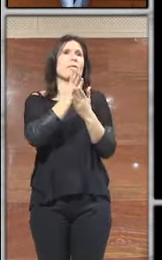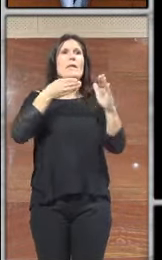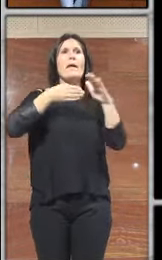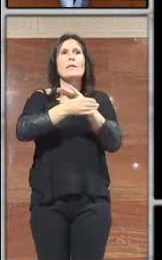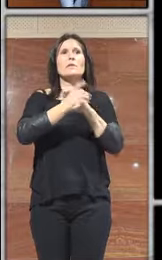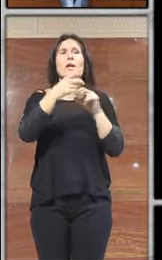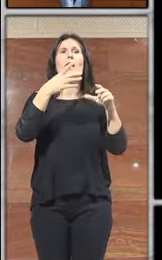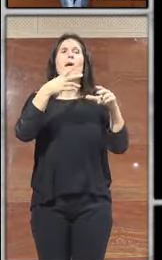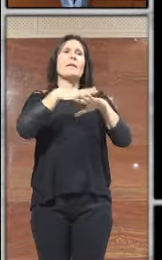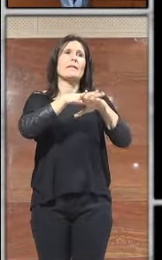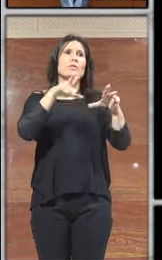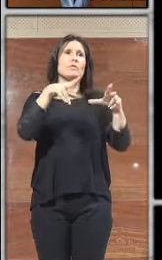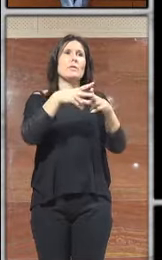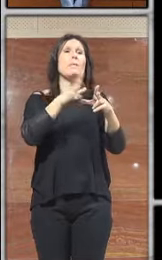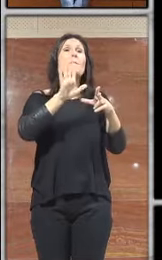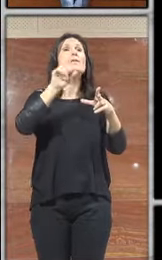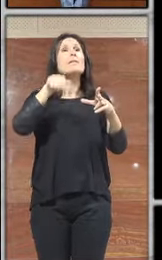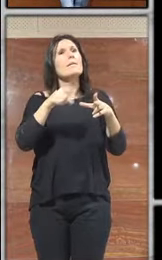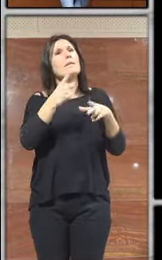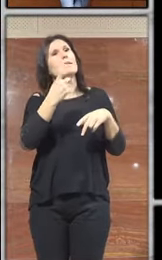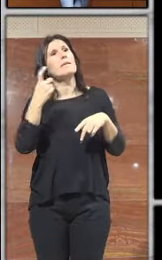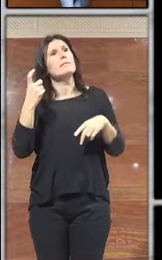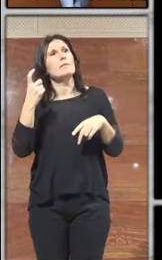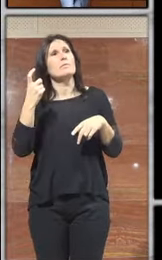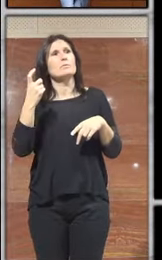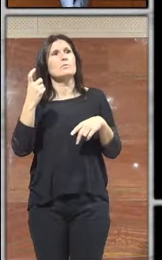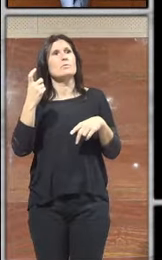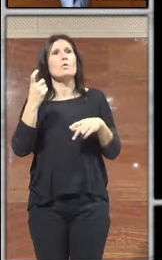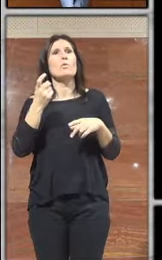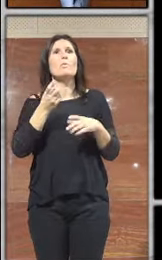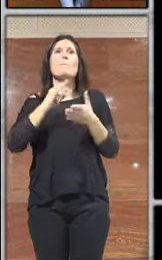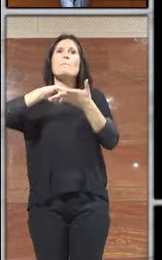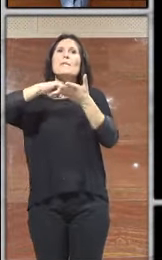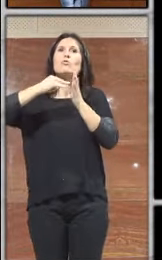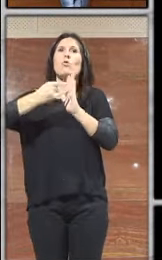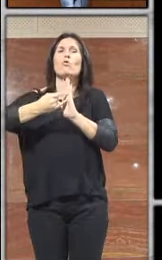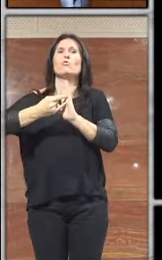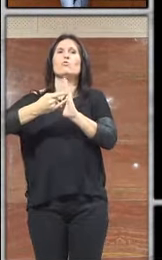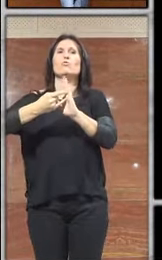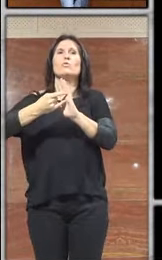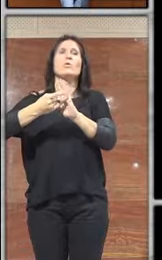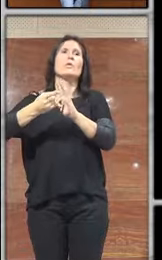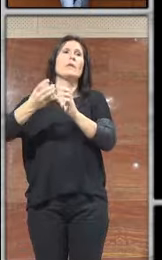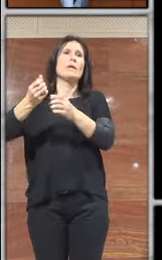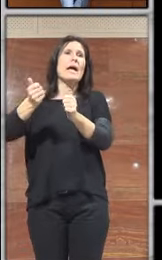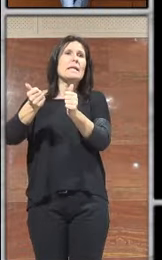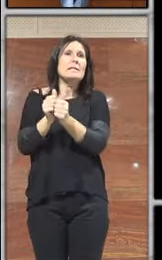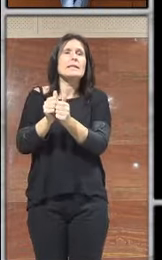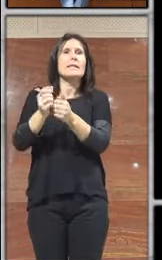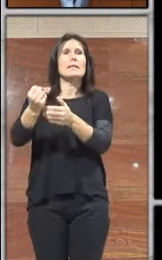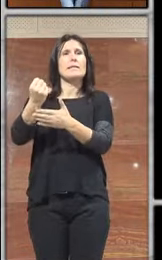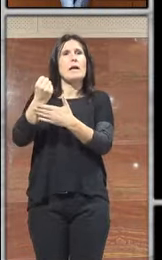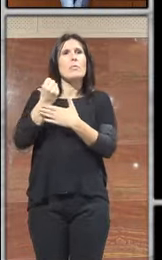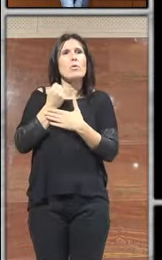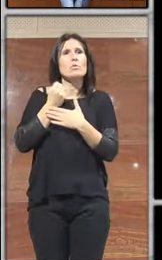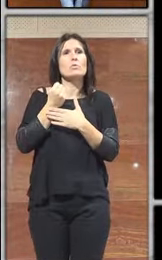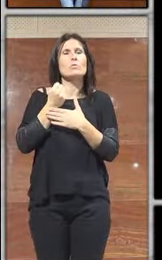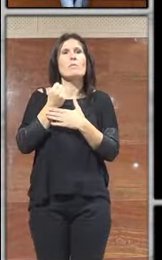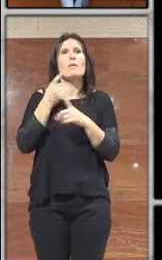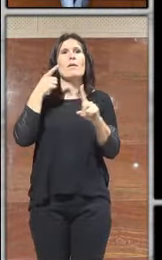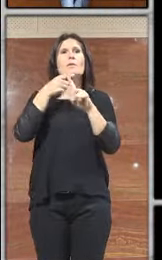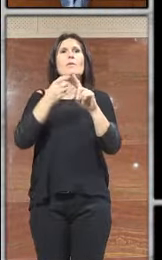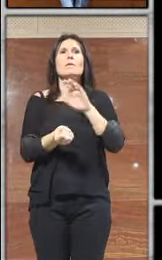tal, pero también necesitamos tener métodos asistentes, apoyos para el desarrollo de